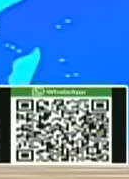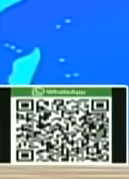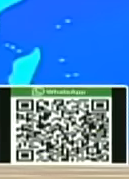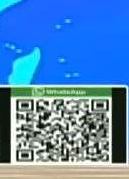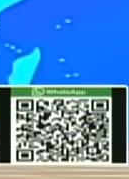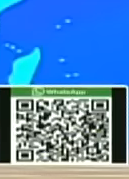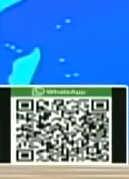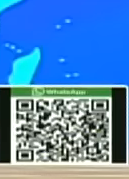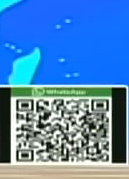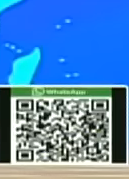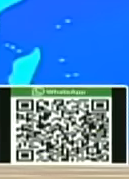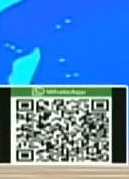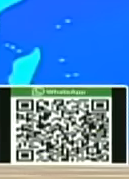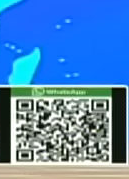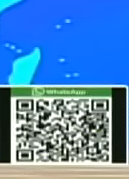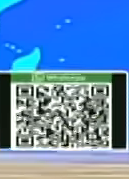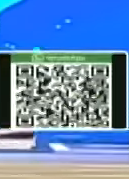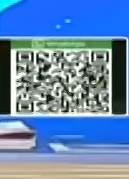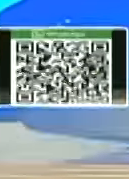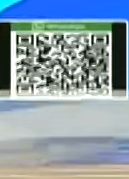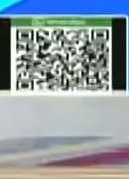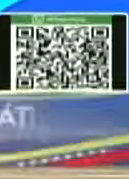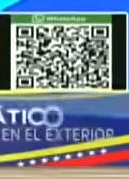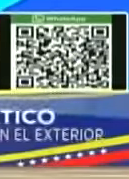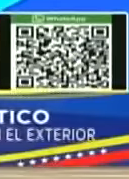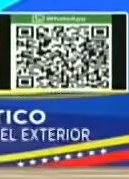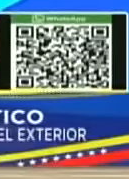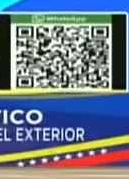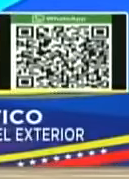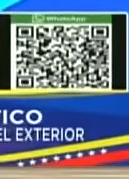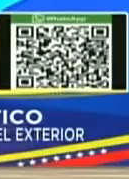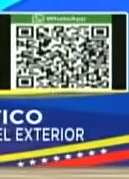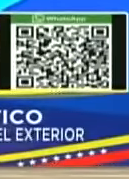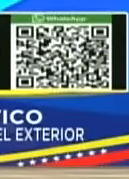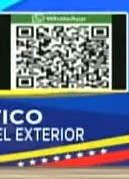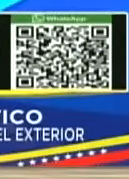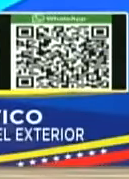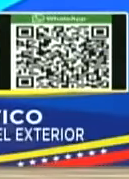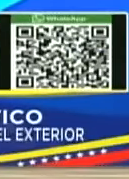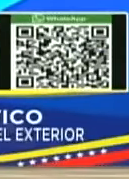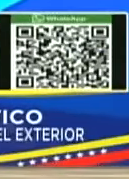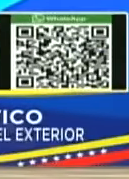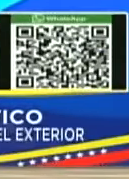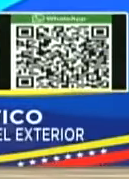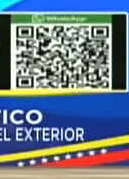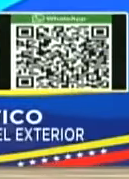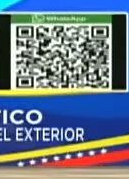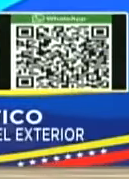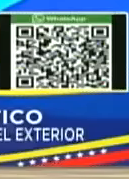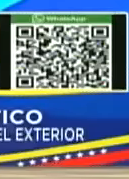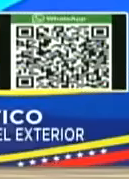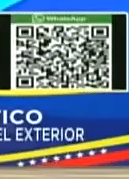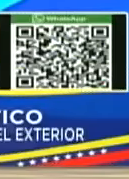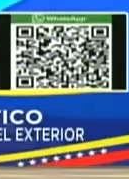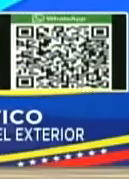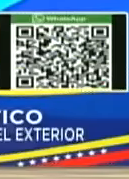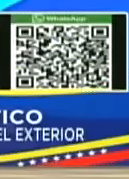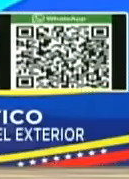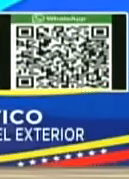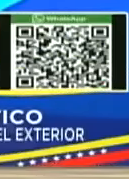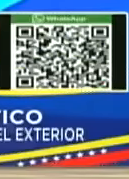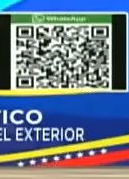que cantar, bailar, sonreír, para llamar la buena suerte, como